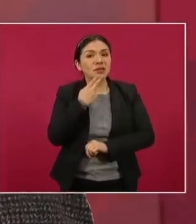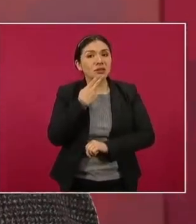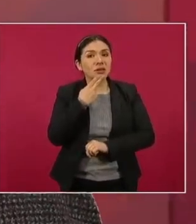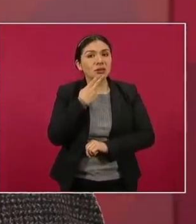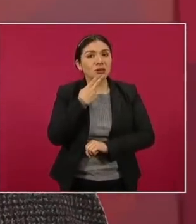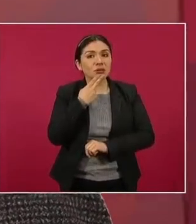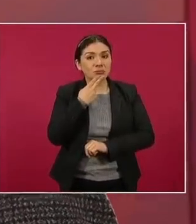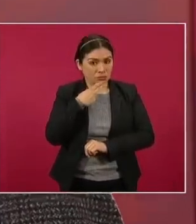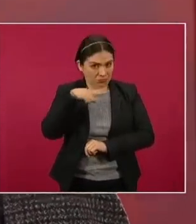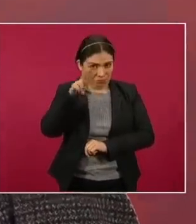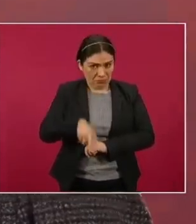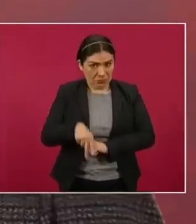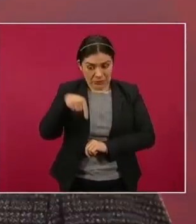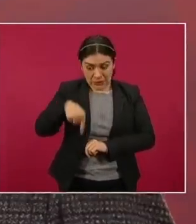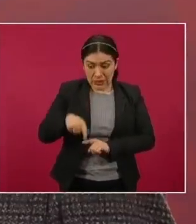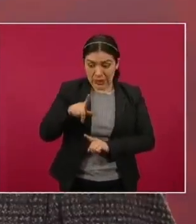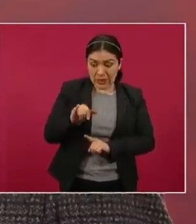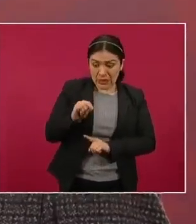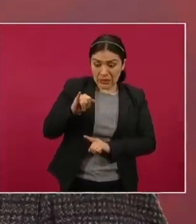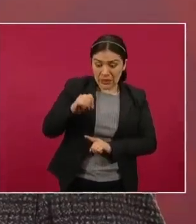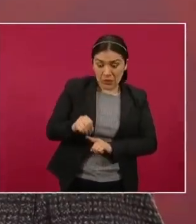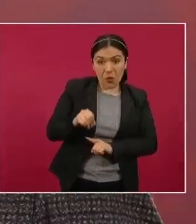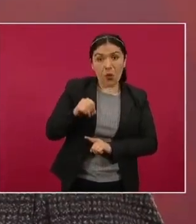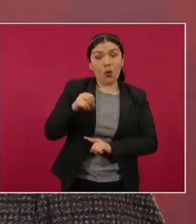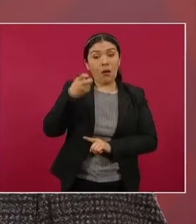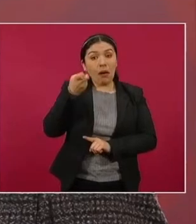el litio no va a ser